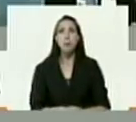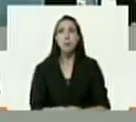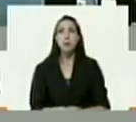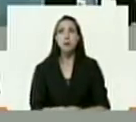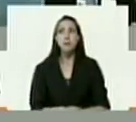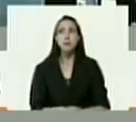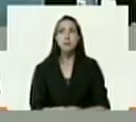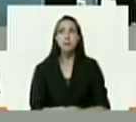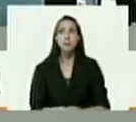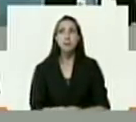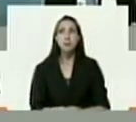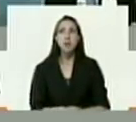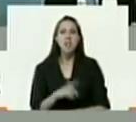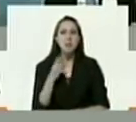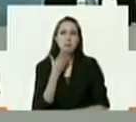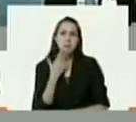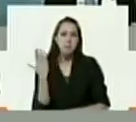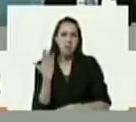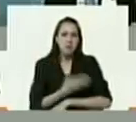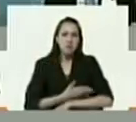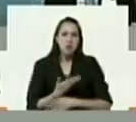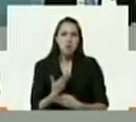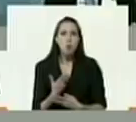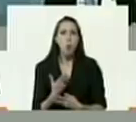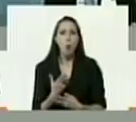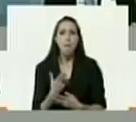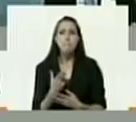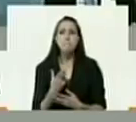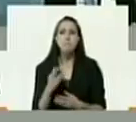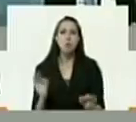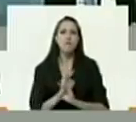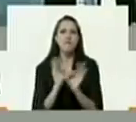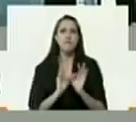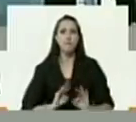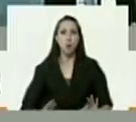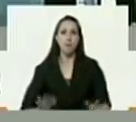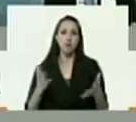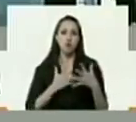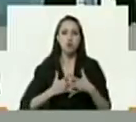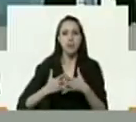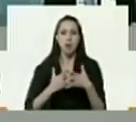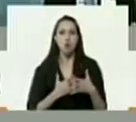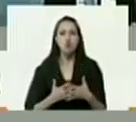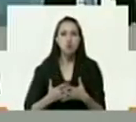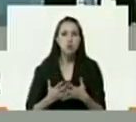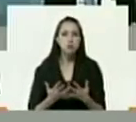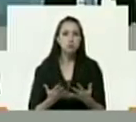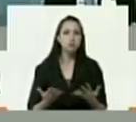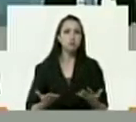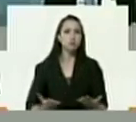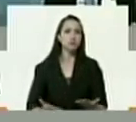¿O censura por parte de Estados Unidos?